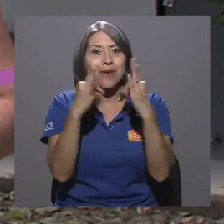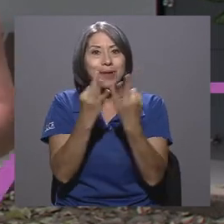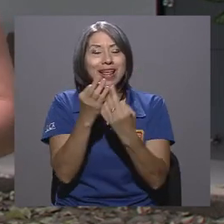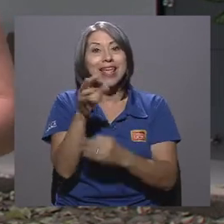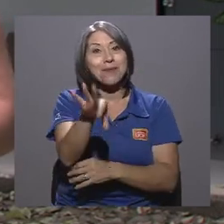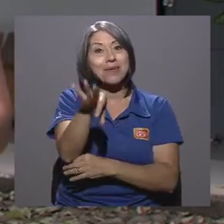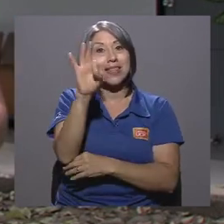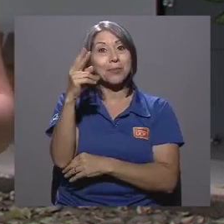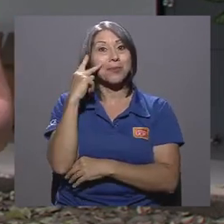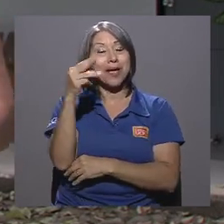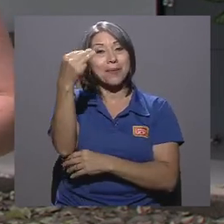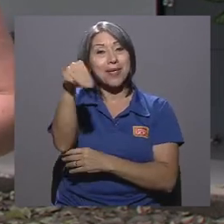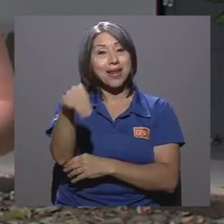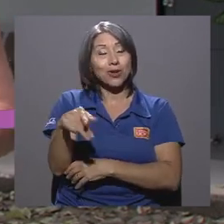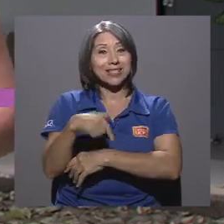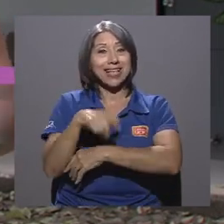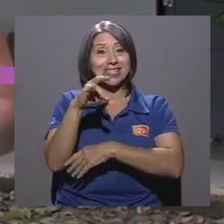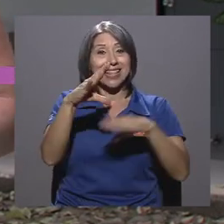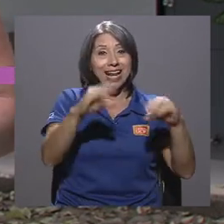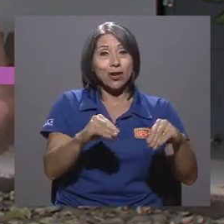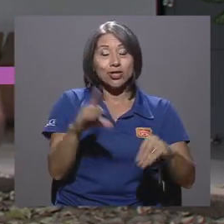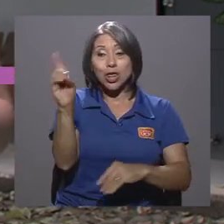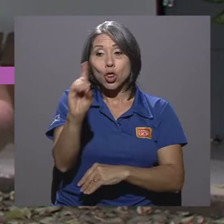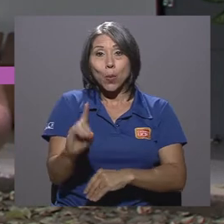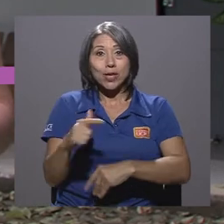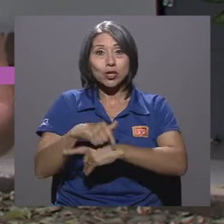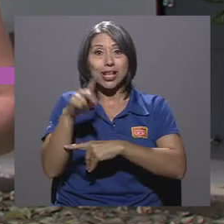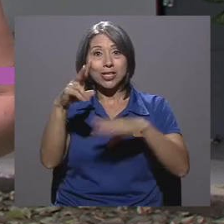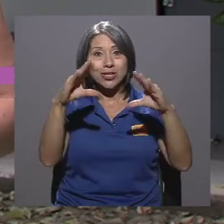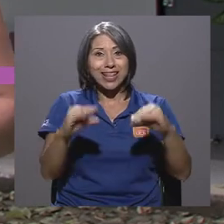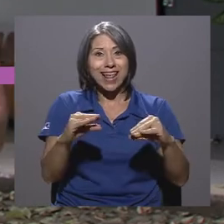que nos vean todos los miércoles a las 7 de la noche, los domingos a las